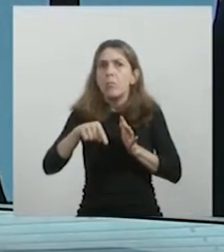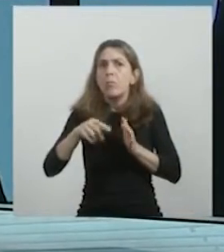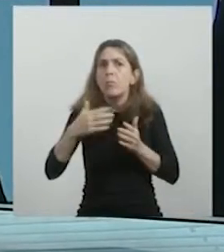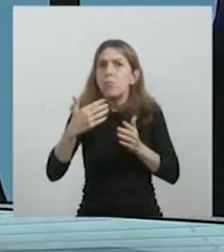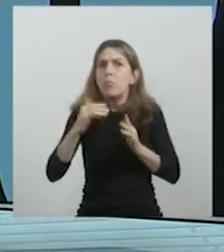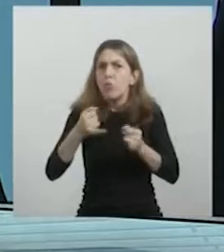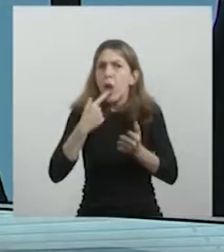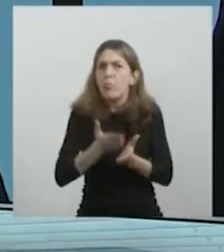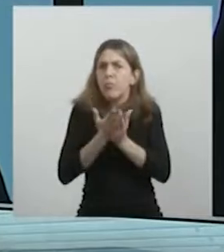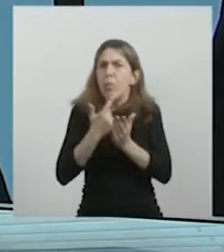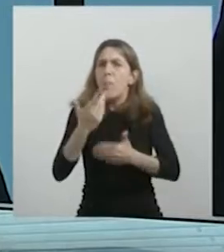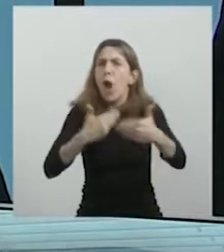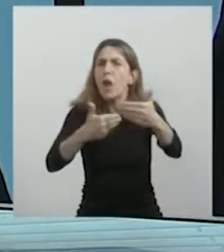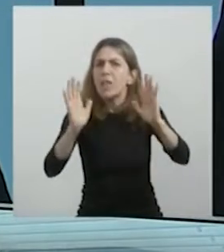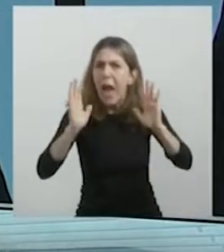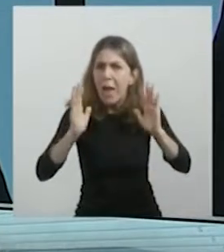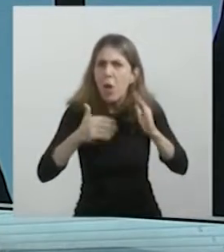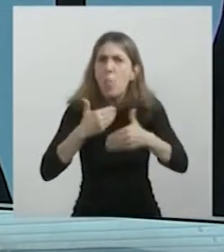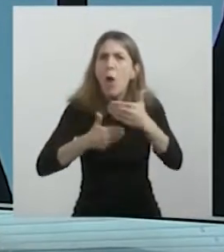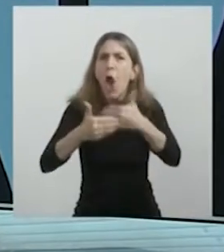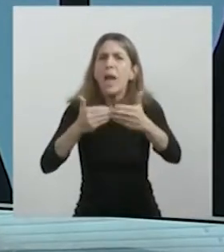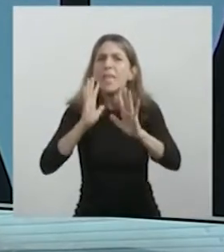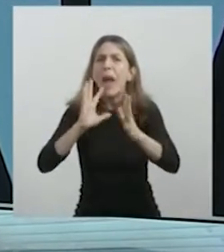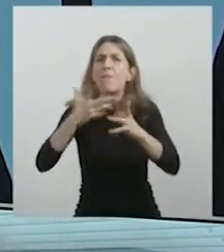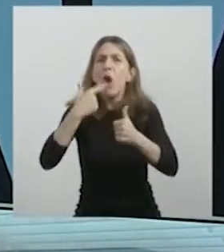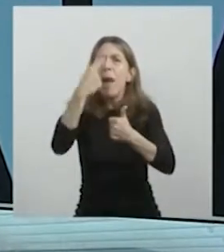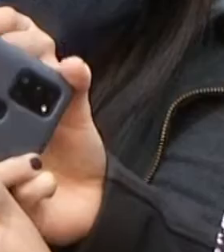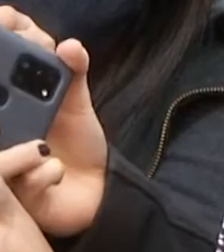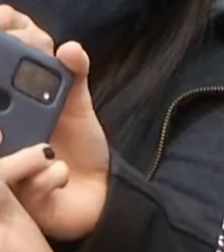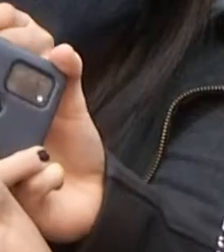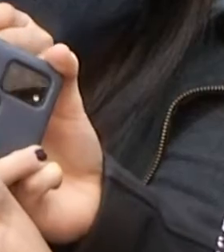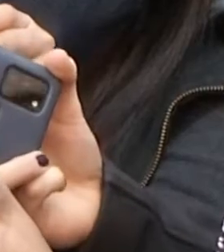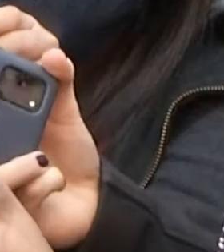decisión 32 del 2000, la cual muchos de ustedes conocen, y que le digan a Uruguay,